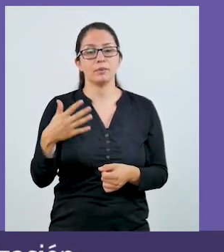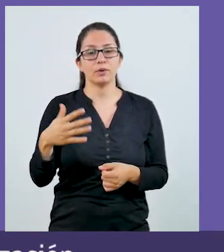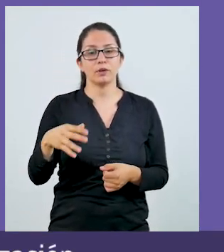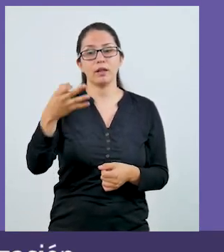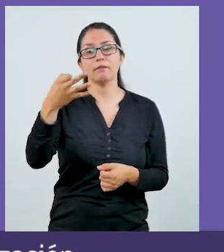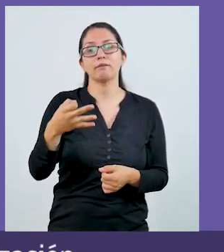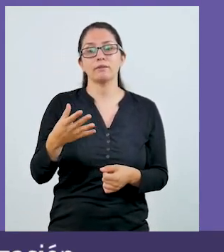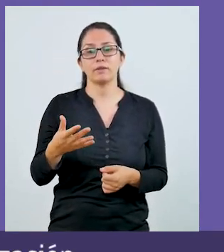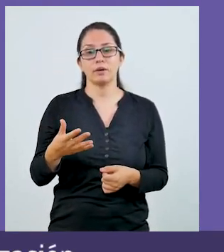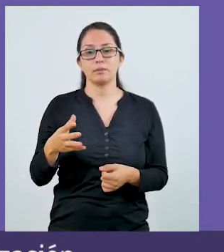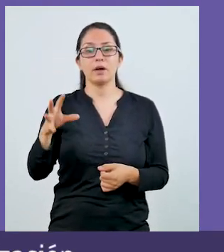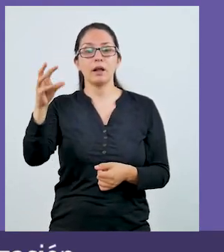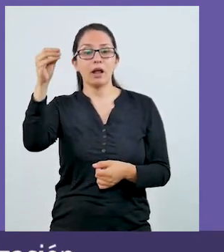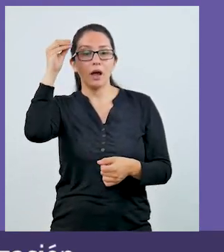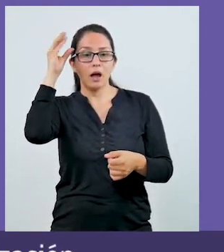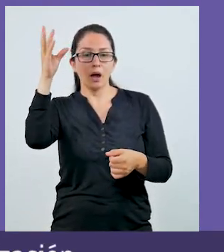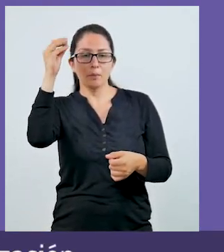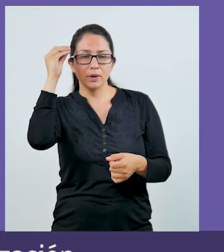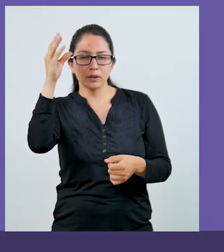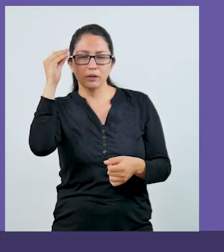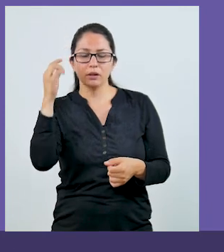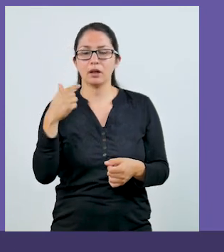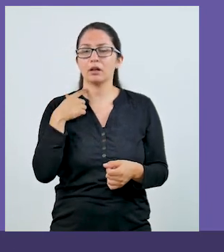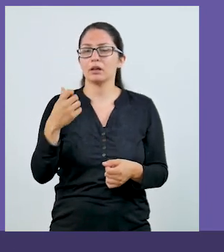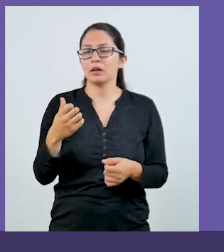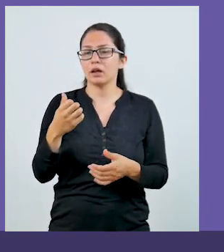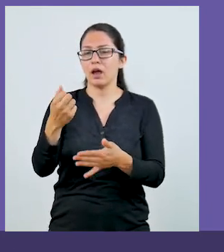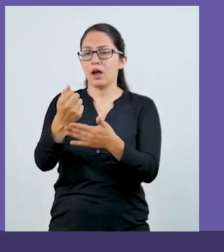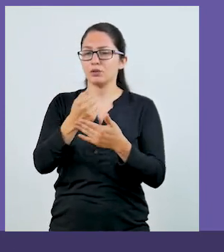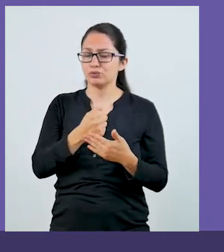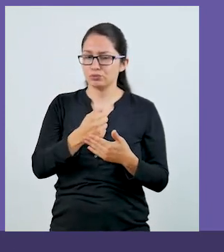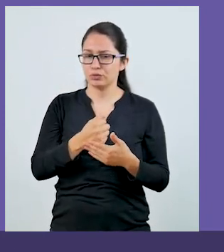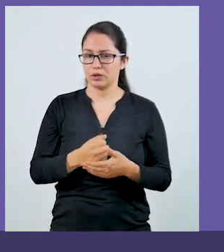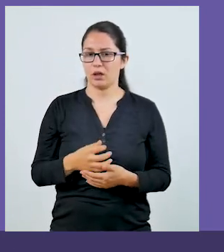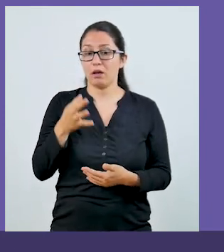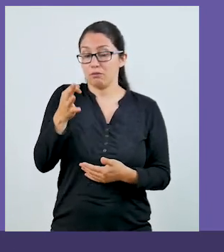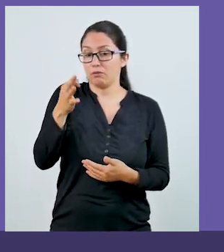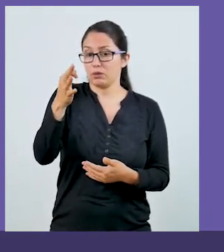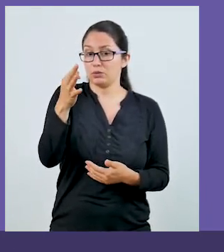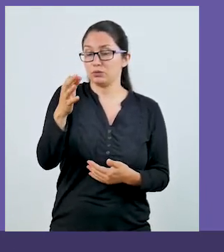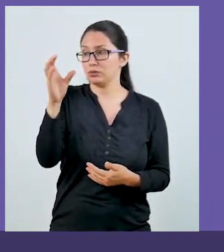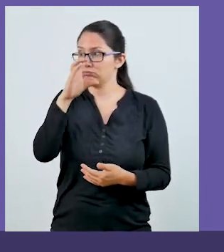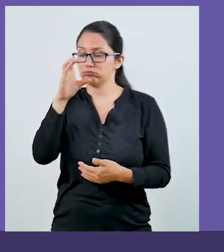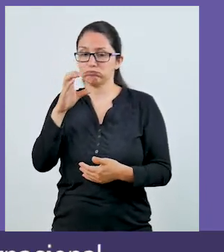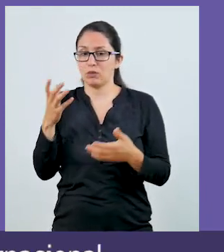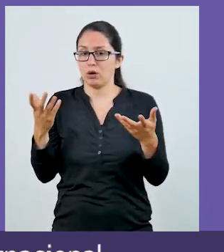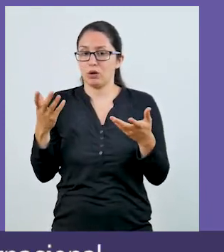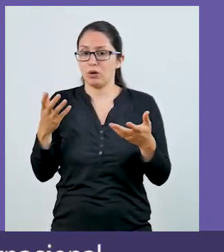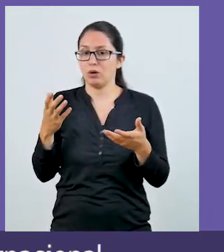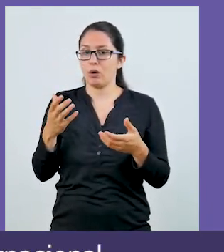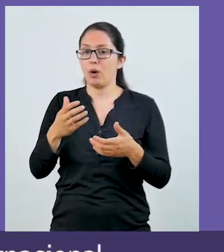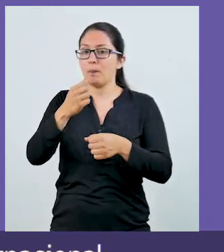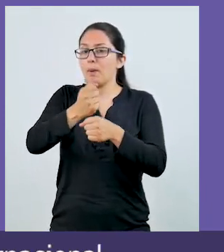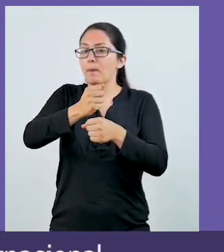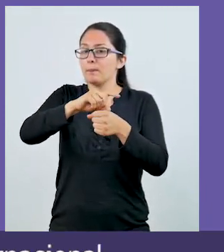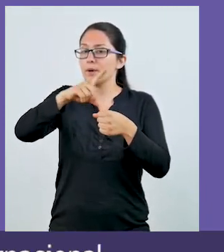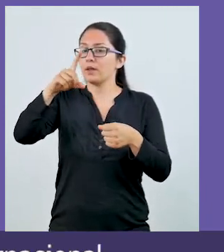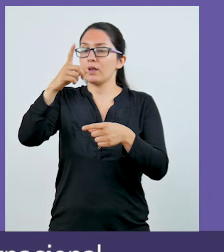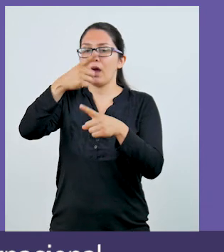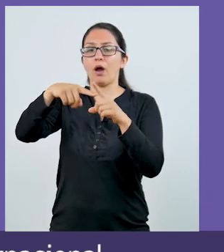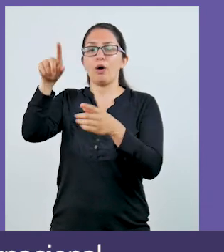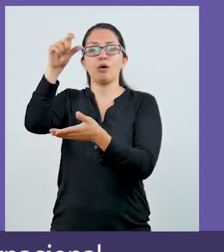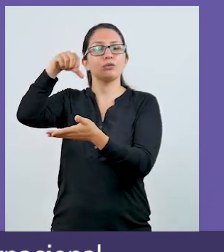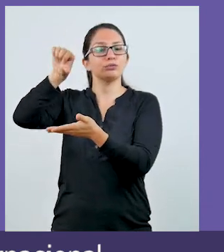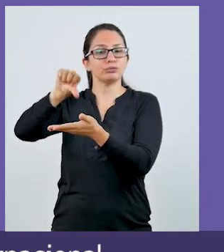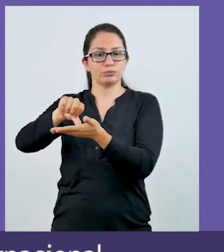tomar conciencia de la importancia de la formalización y conocer los beneficios que tiene, sobre todo si busca ampliar territorios para